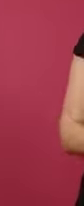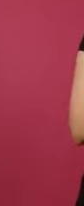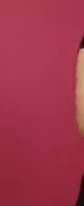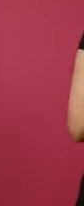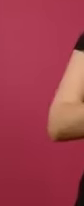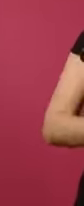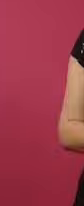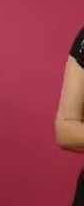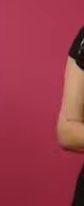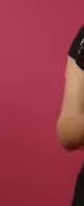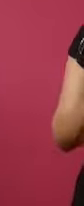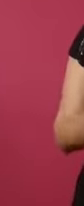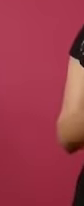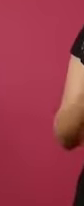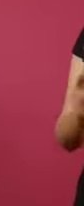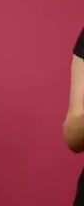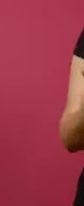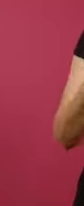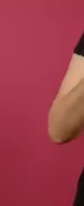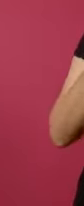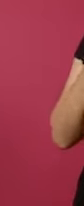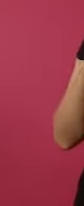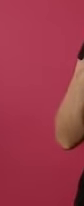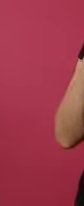Sino que sean los